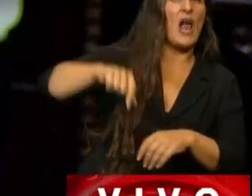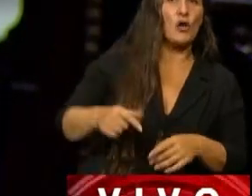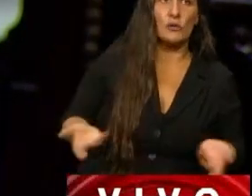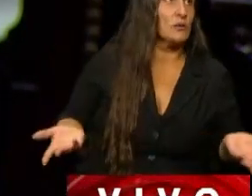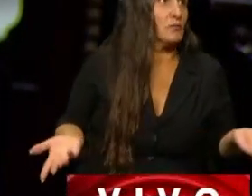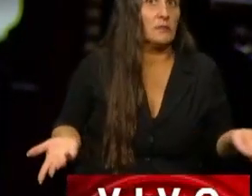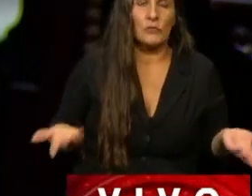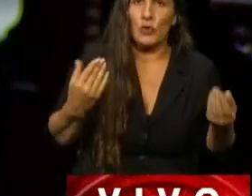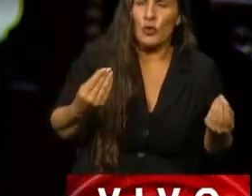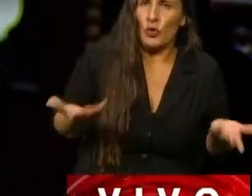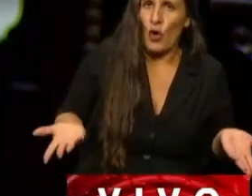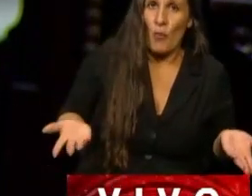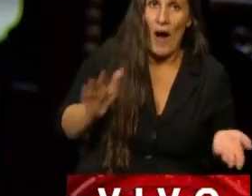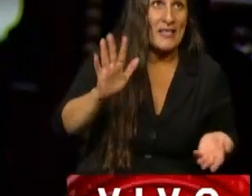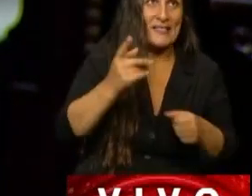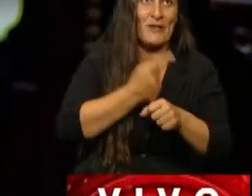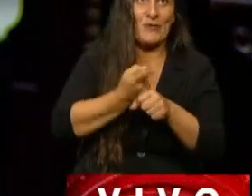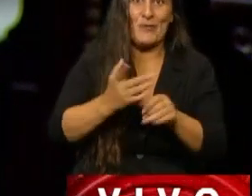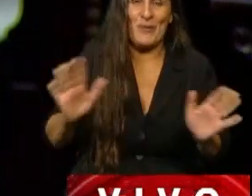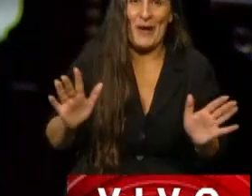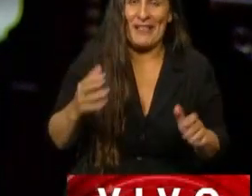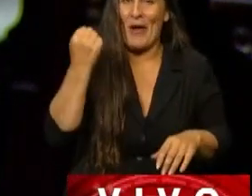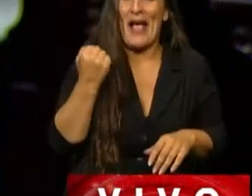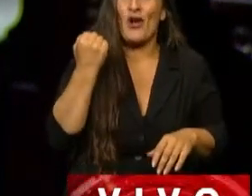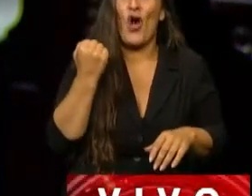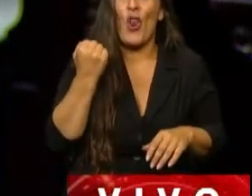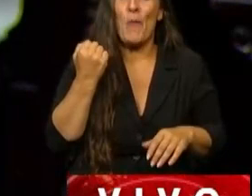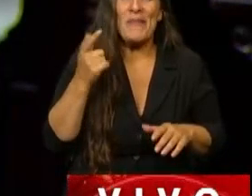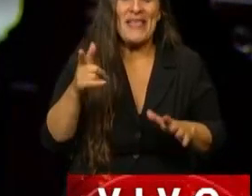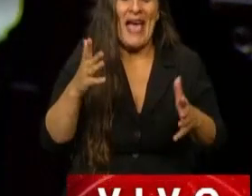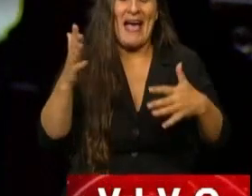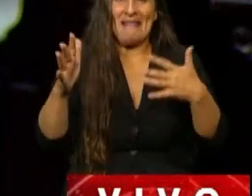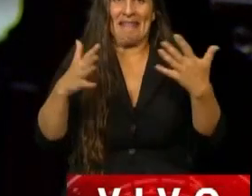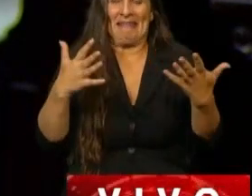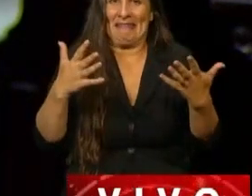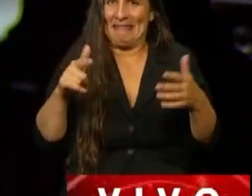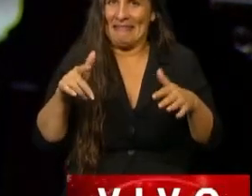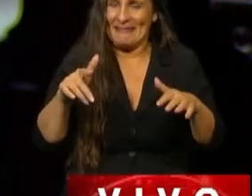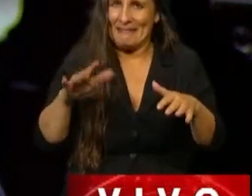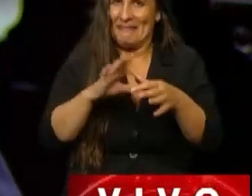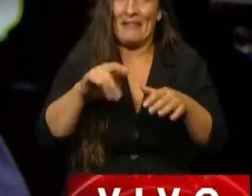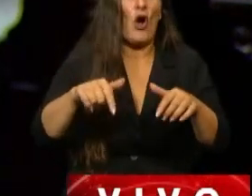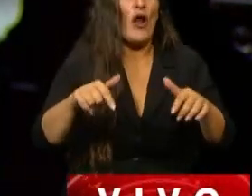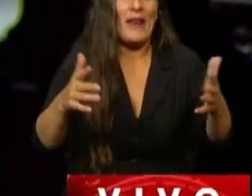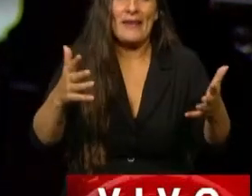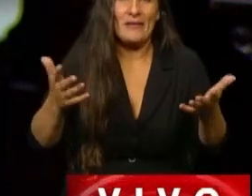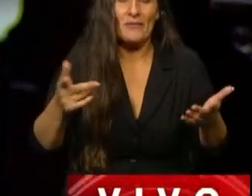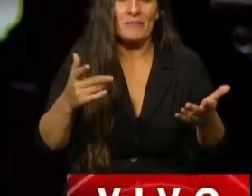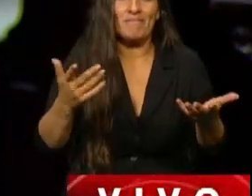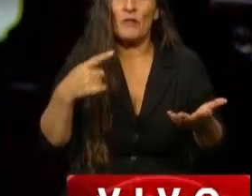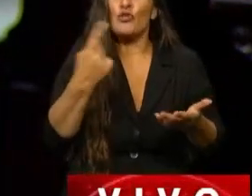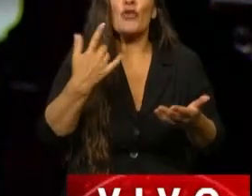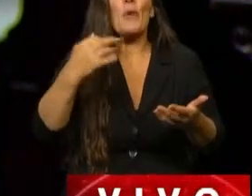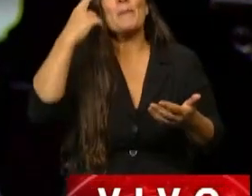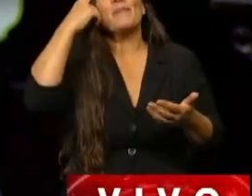acreedores? Esa visión obliga a la economía a funcionar en presente absoluto. Nosotros deberíamos preguntarnos